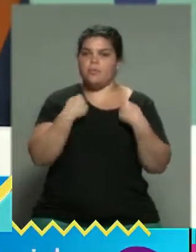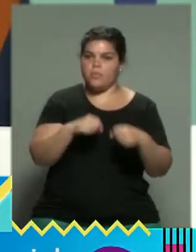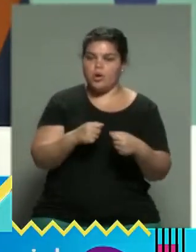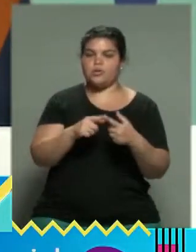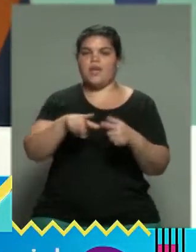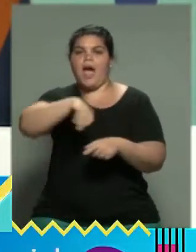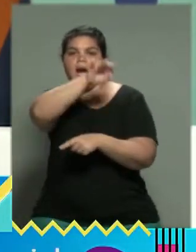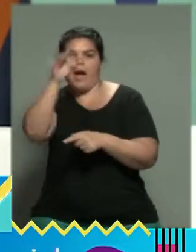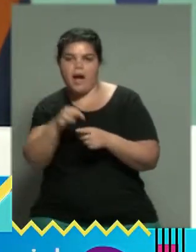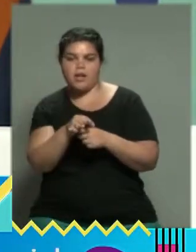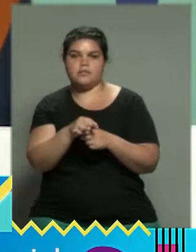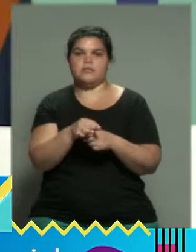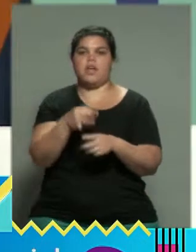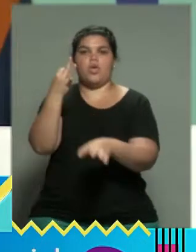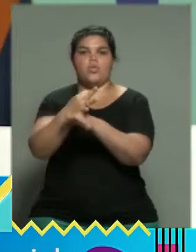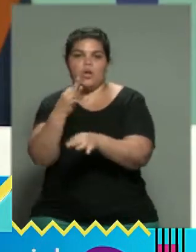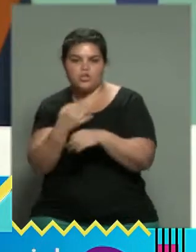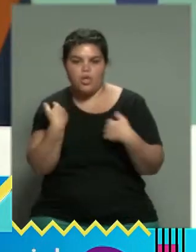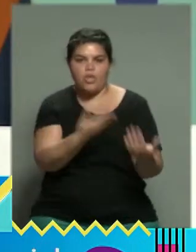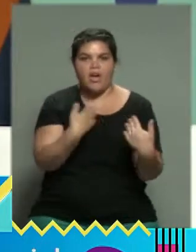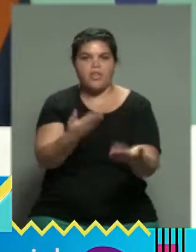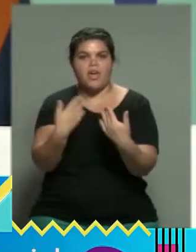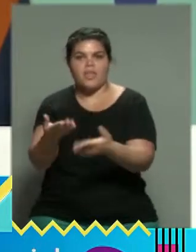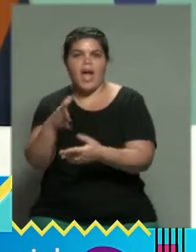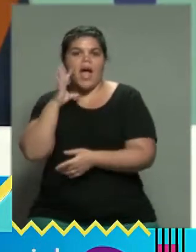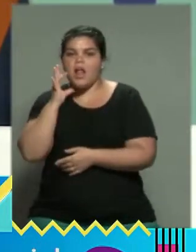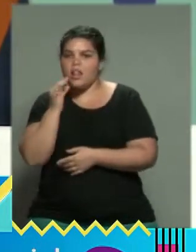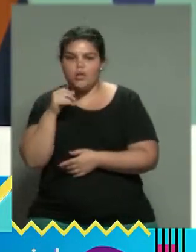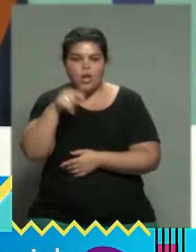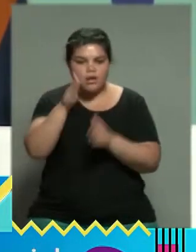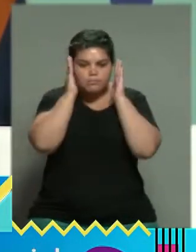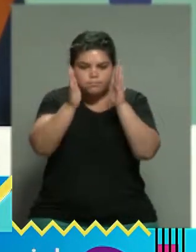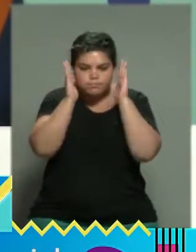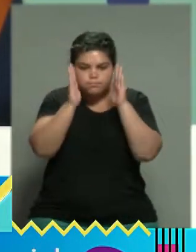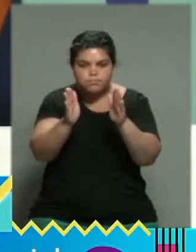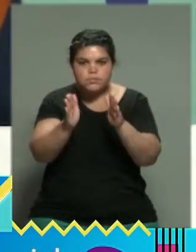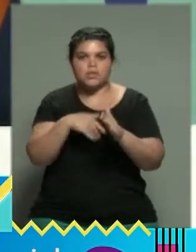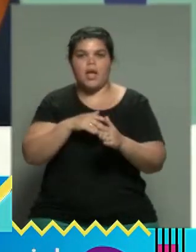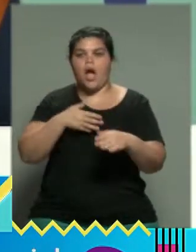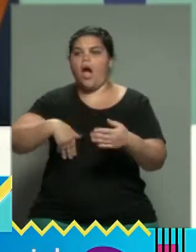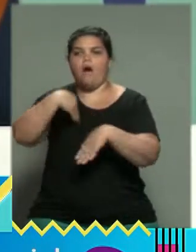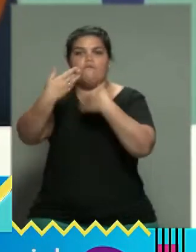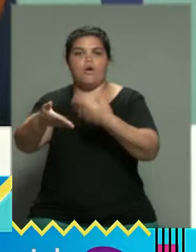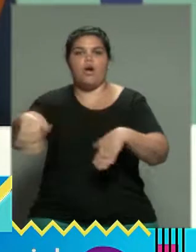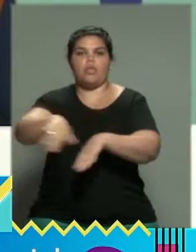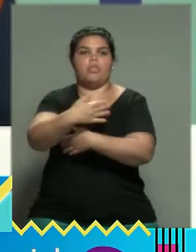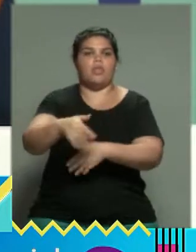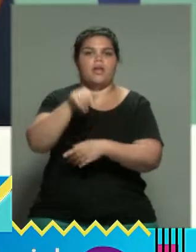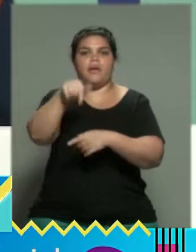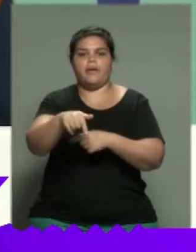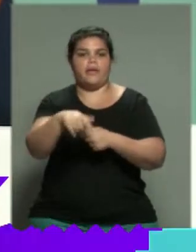arte o algún oficio, algo que se pueda ocupar, que no salga a la calle a